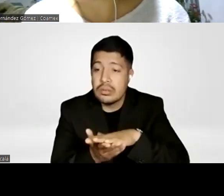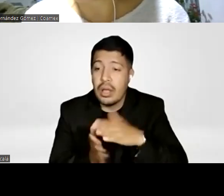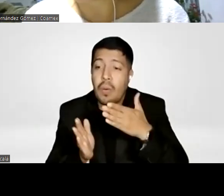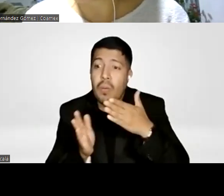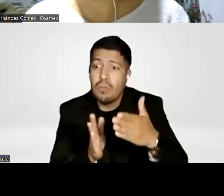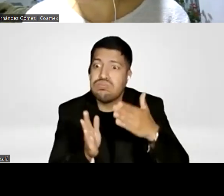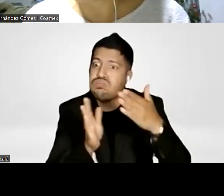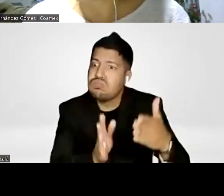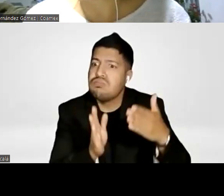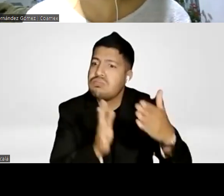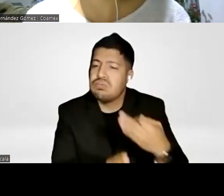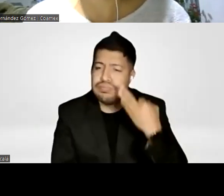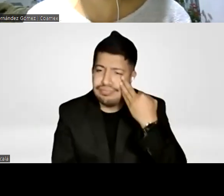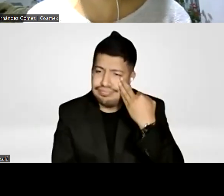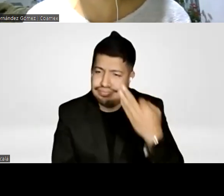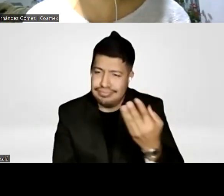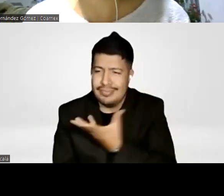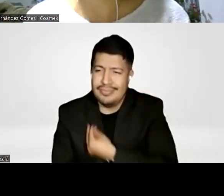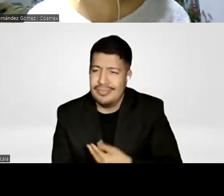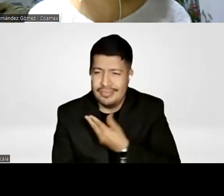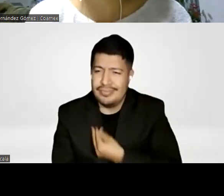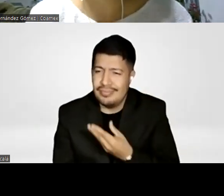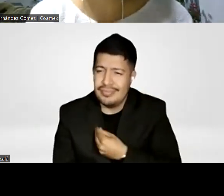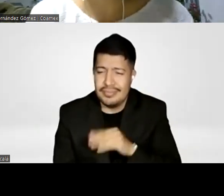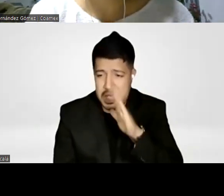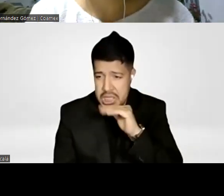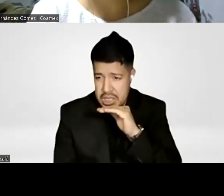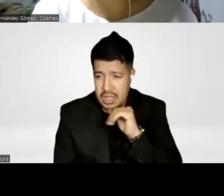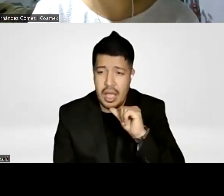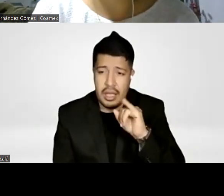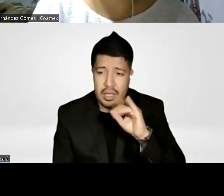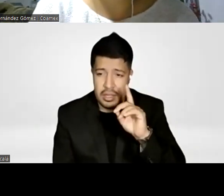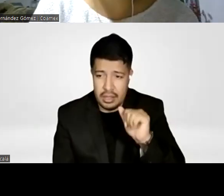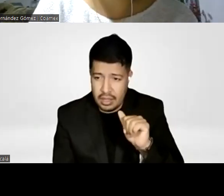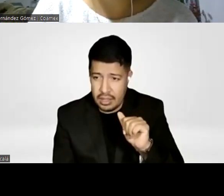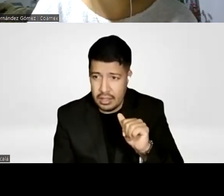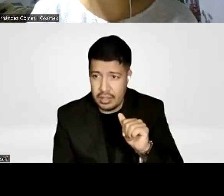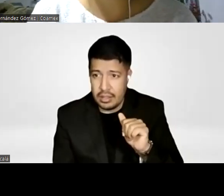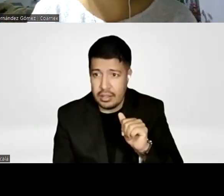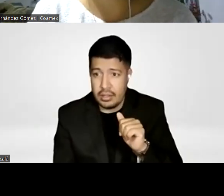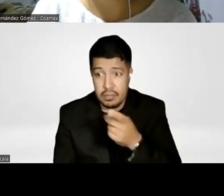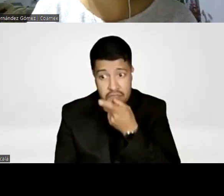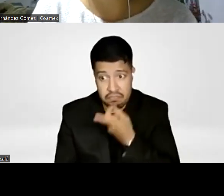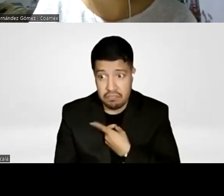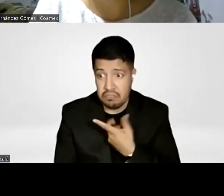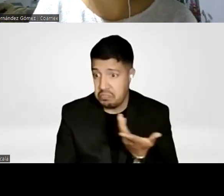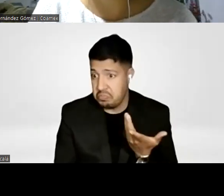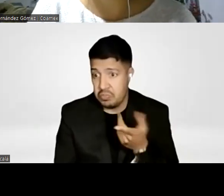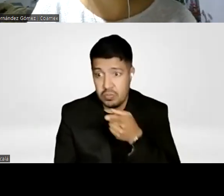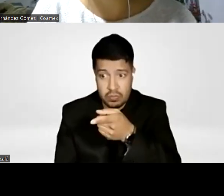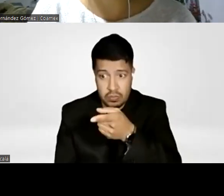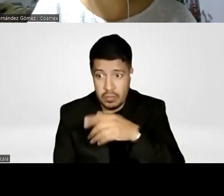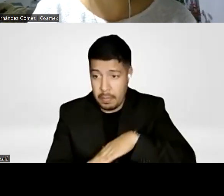complica mucho la situación con mi hijo, no sé si me podrían ayudar. Aida también, no sé si pudieras también de pronto colocarnos un poco más